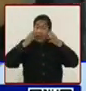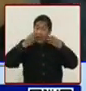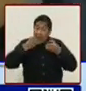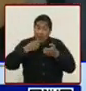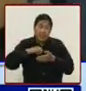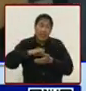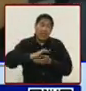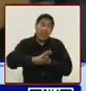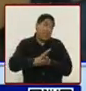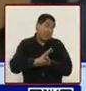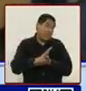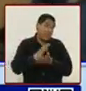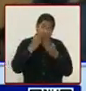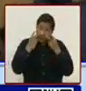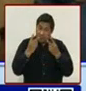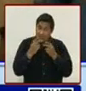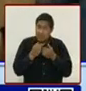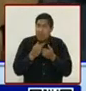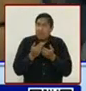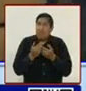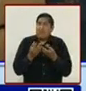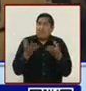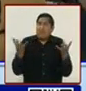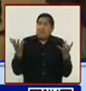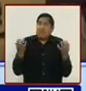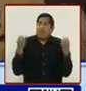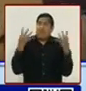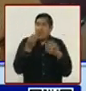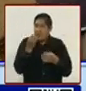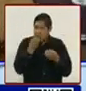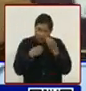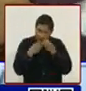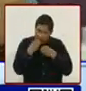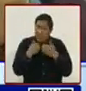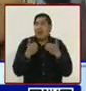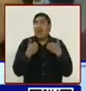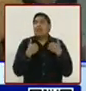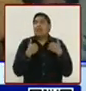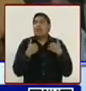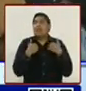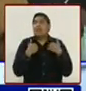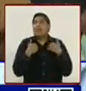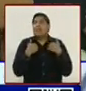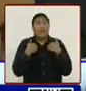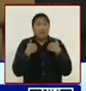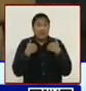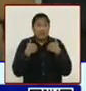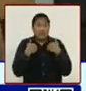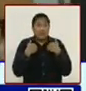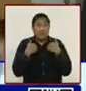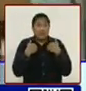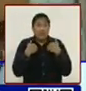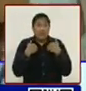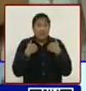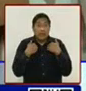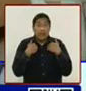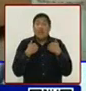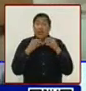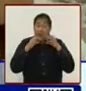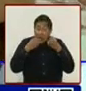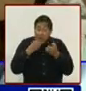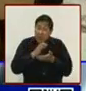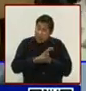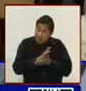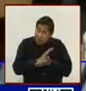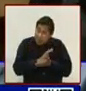siguiente contacto también vamos a ver de la gastronomía que, por supuesto, tiene el tú país. Tú dime. Así, plato paseño, quiero John, que